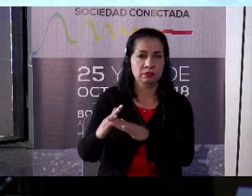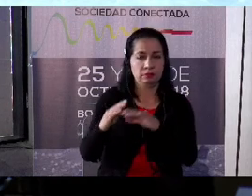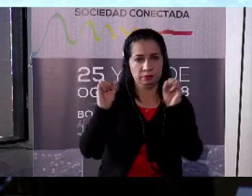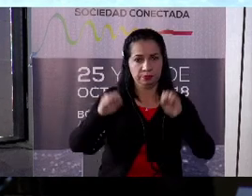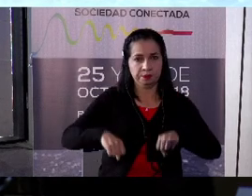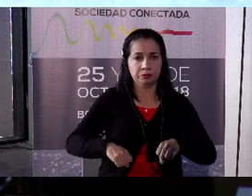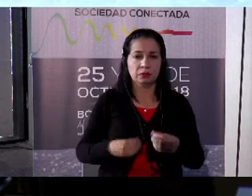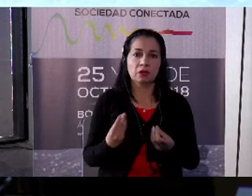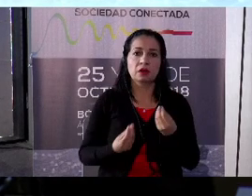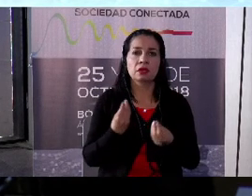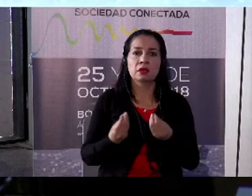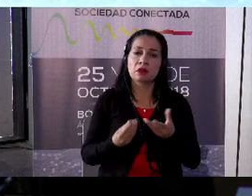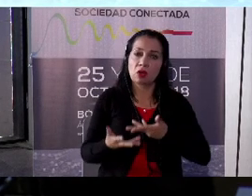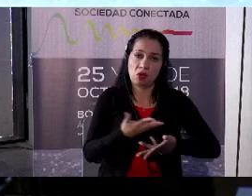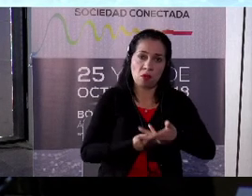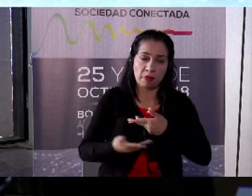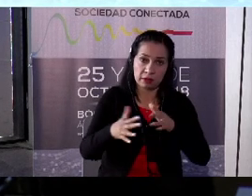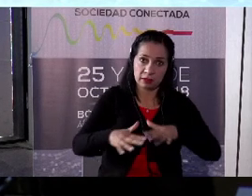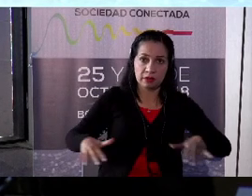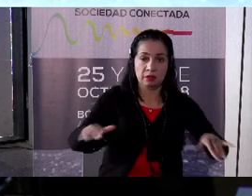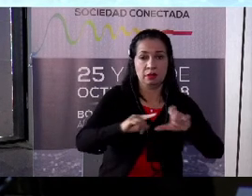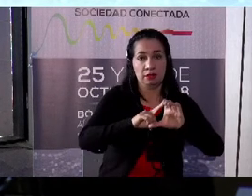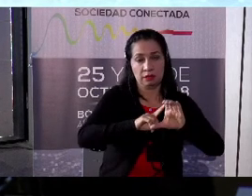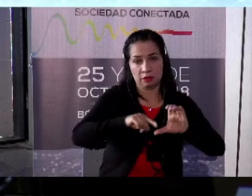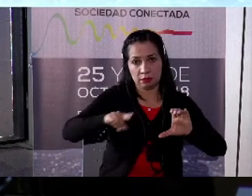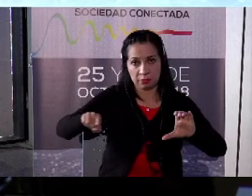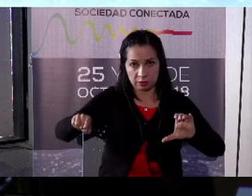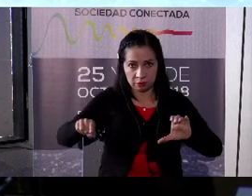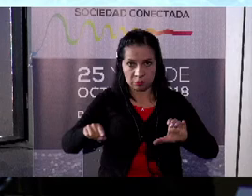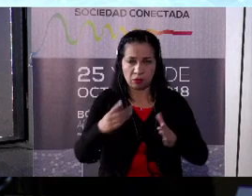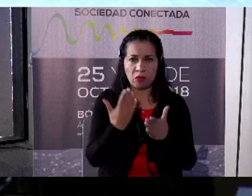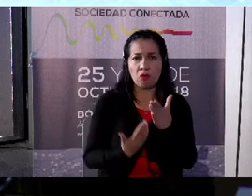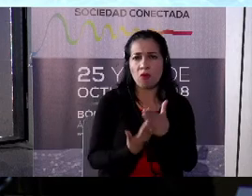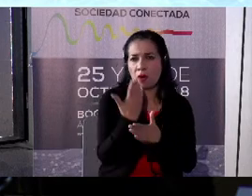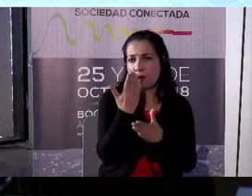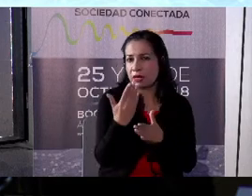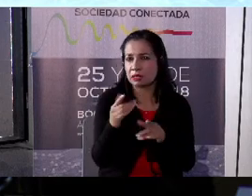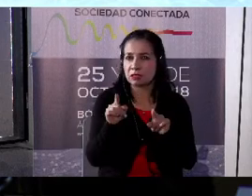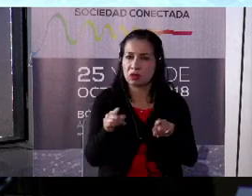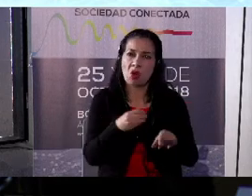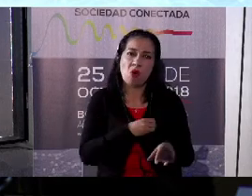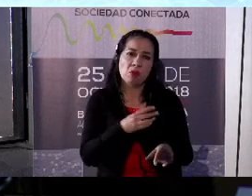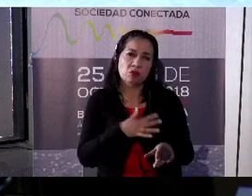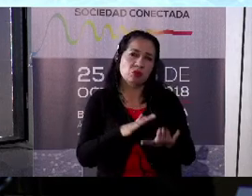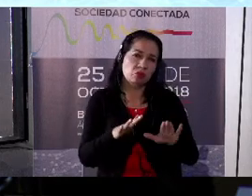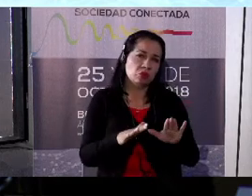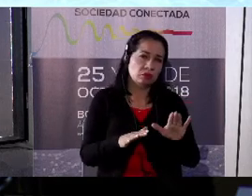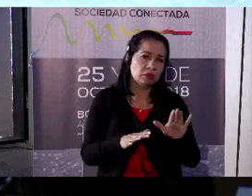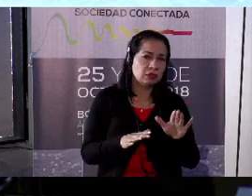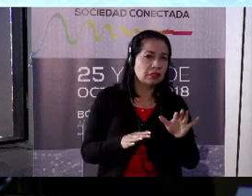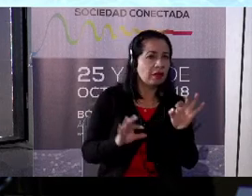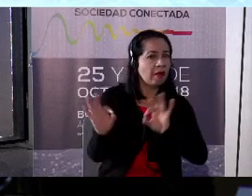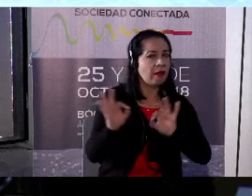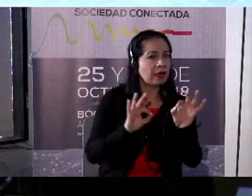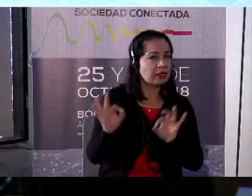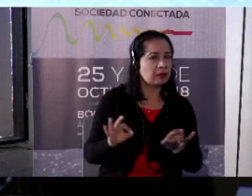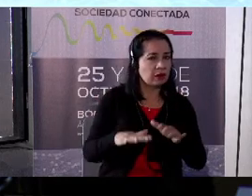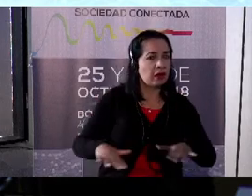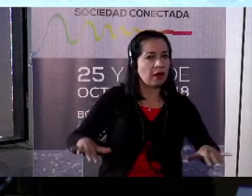necesitamos compartir espectro y nuevas opciones para gestionar el espectro en el